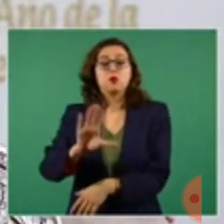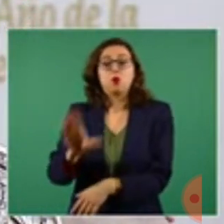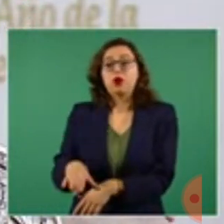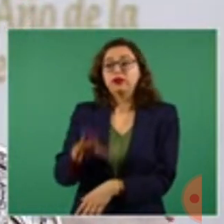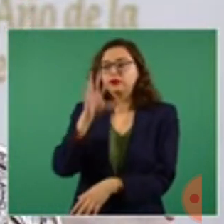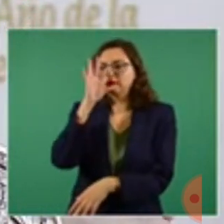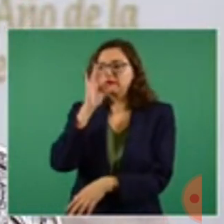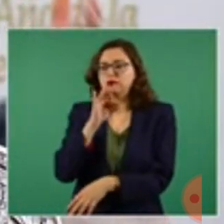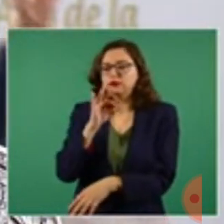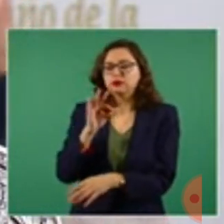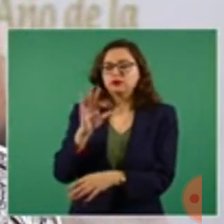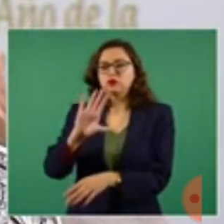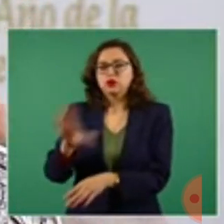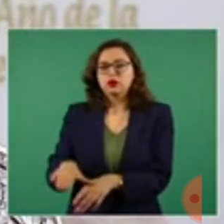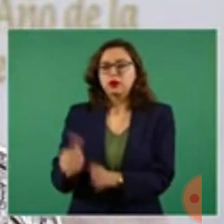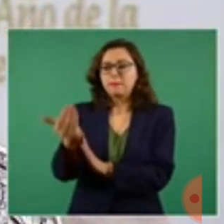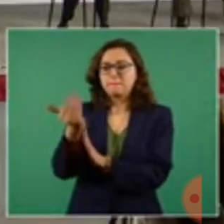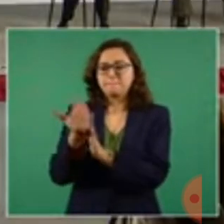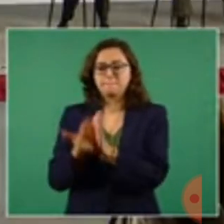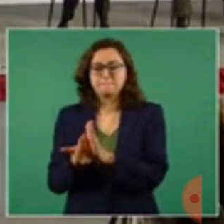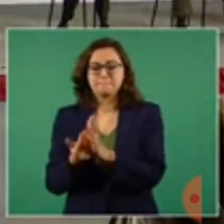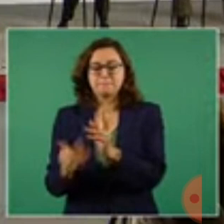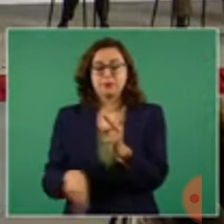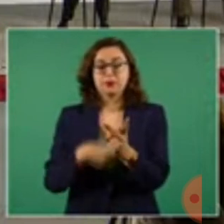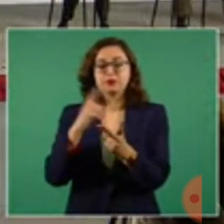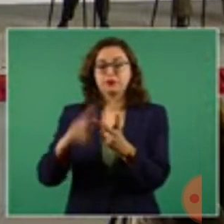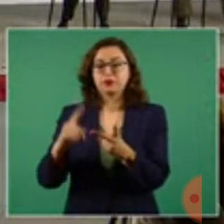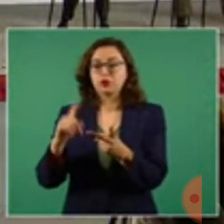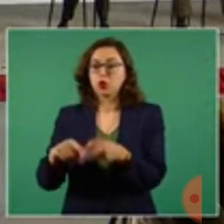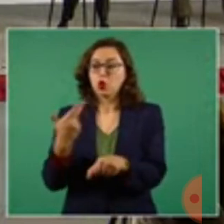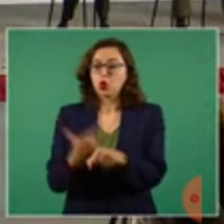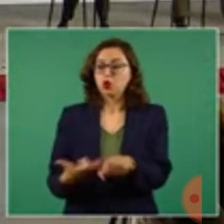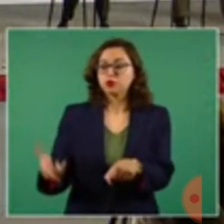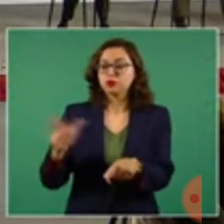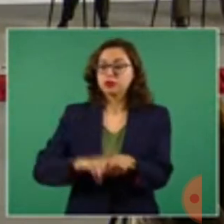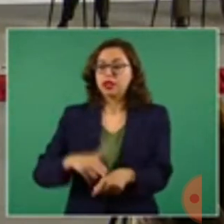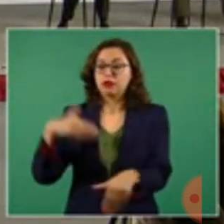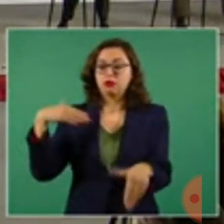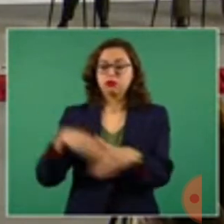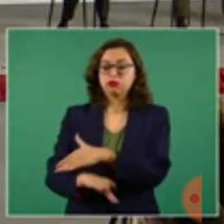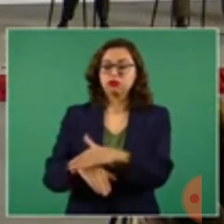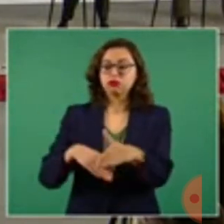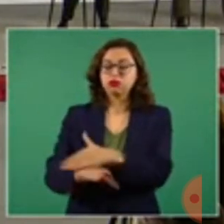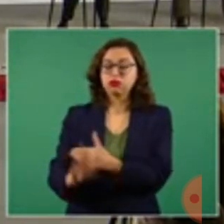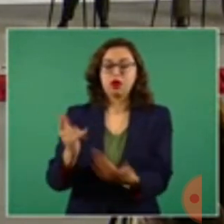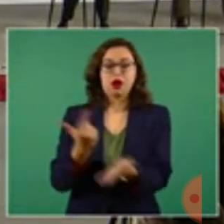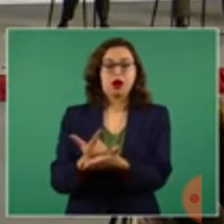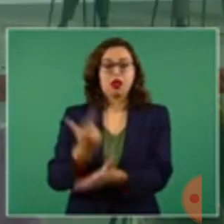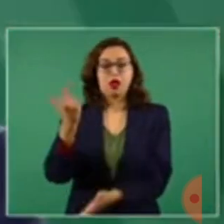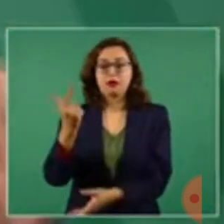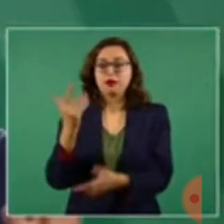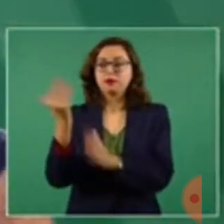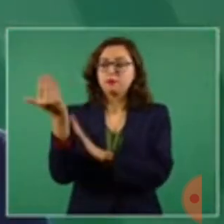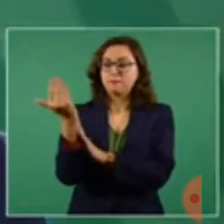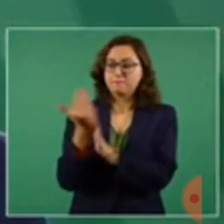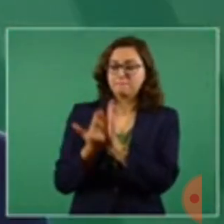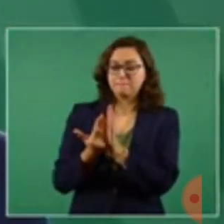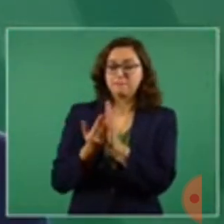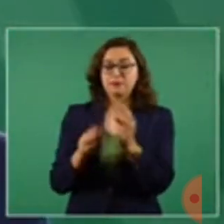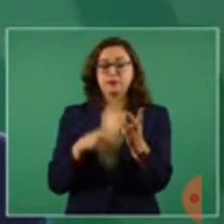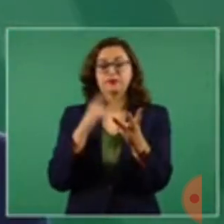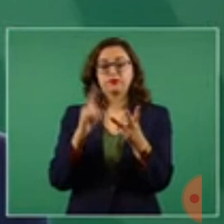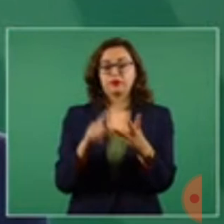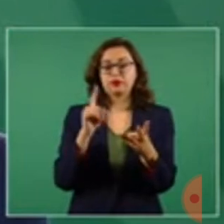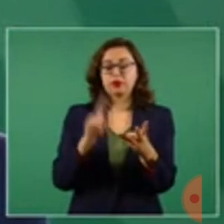fundamental del plan de vacunación. Segundo, en reducir la hospitalización y las formas graves. Tercero, protegiendo a la